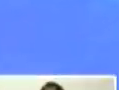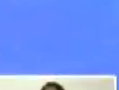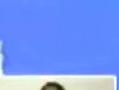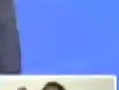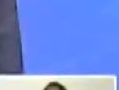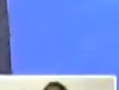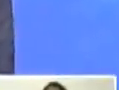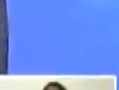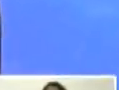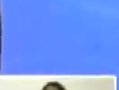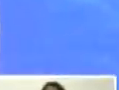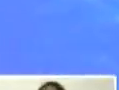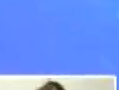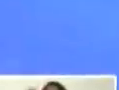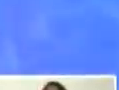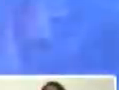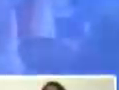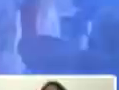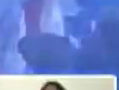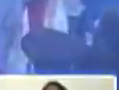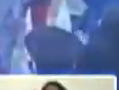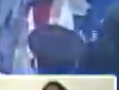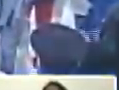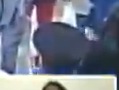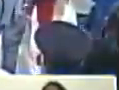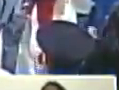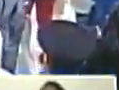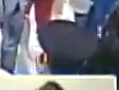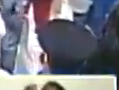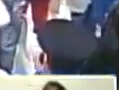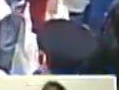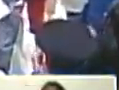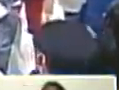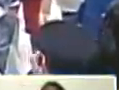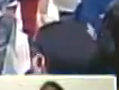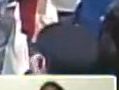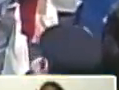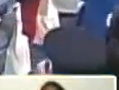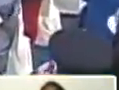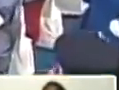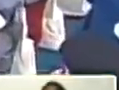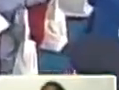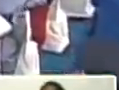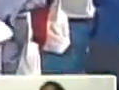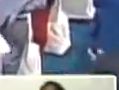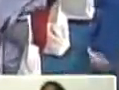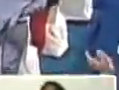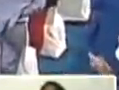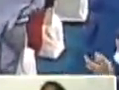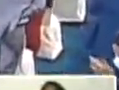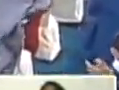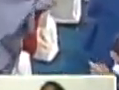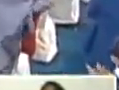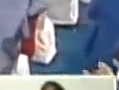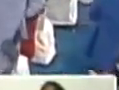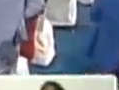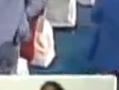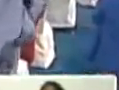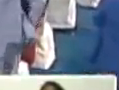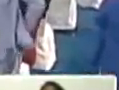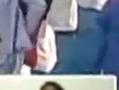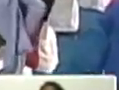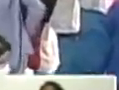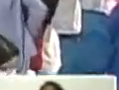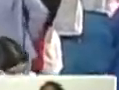Venceremos. Que Dios bendiga al Estado Miranda. Que Dios bendiga a nuestro pueblo. Muchas gracias. Señoras y señores,